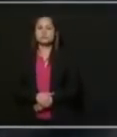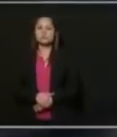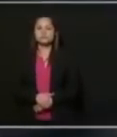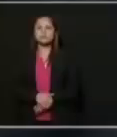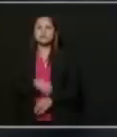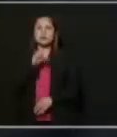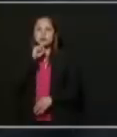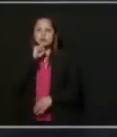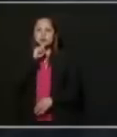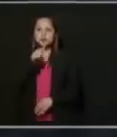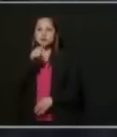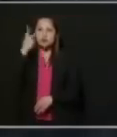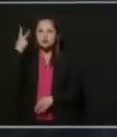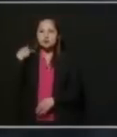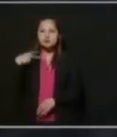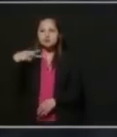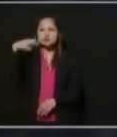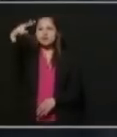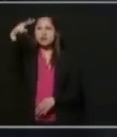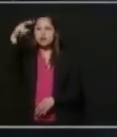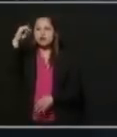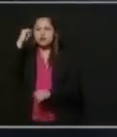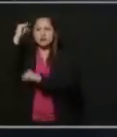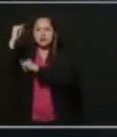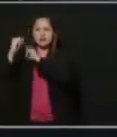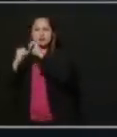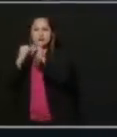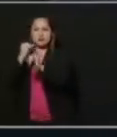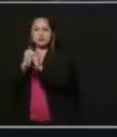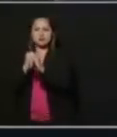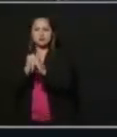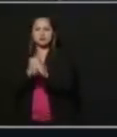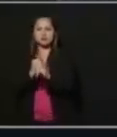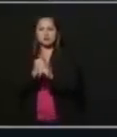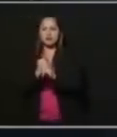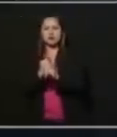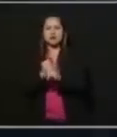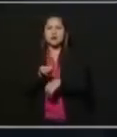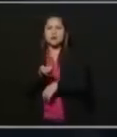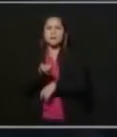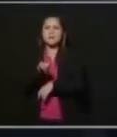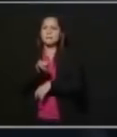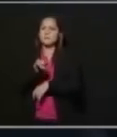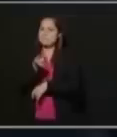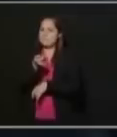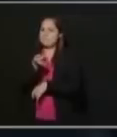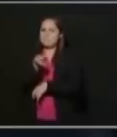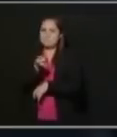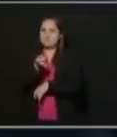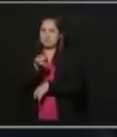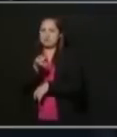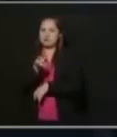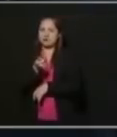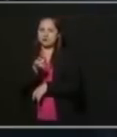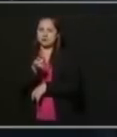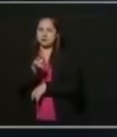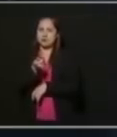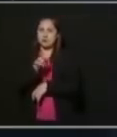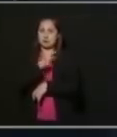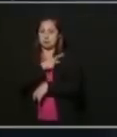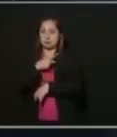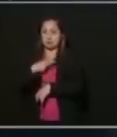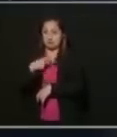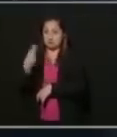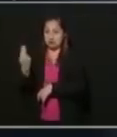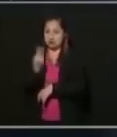muy pocos viajes al extranjero, y solo por causa justificada. La mejor